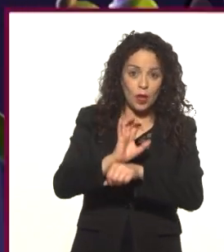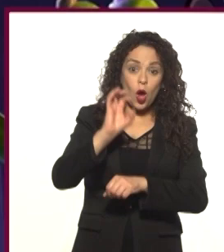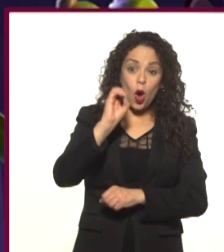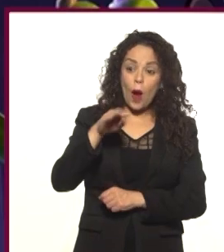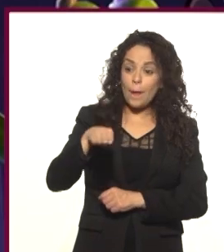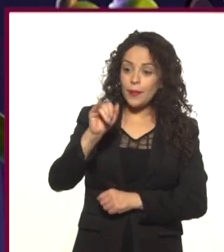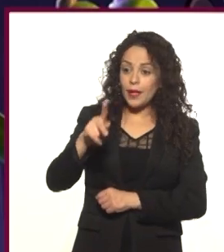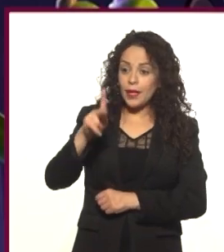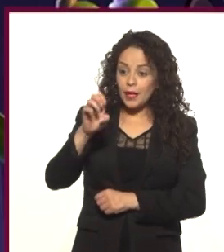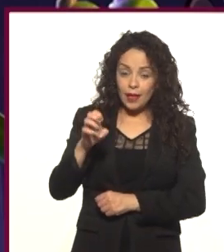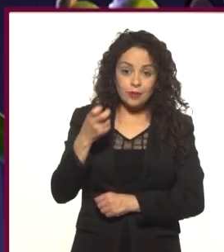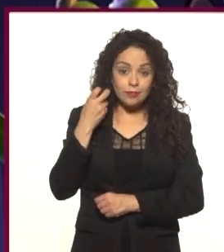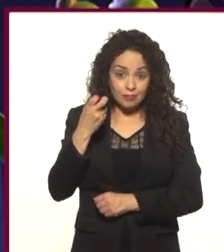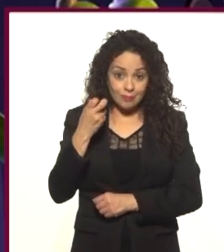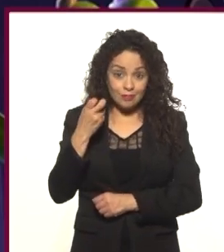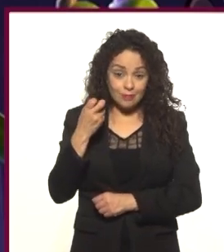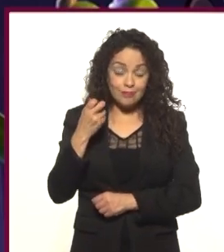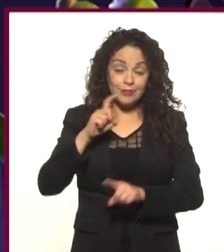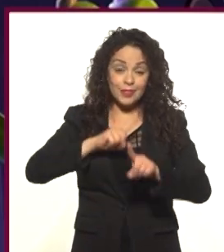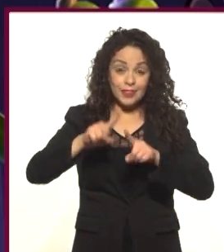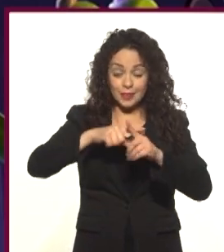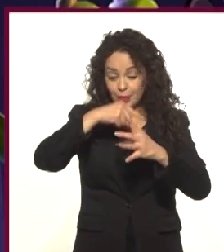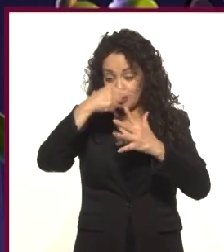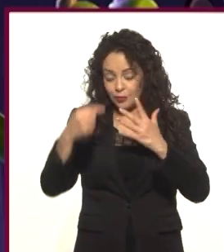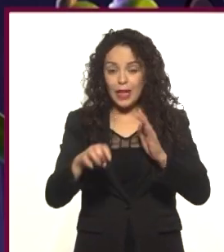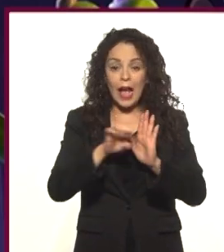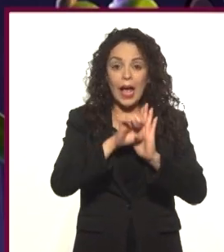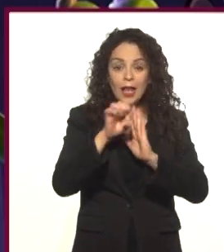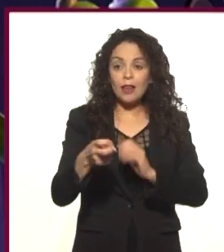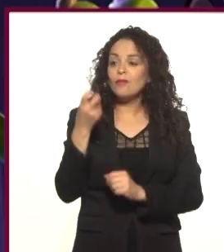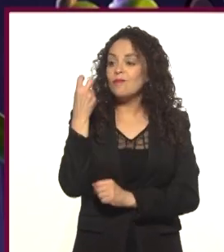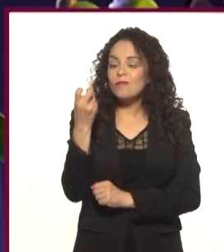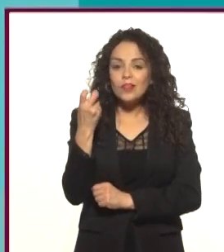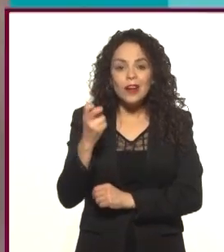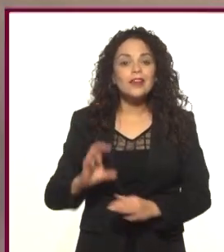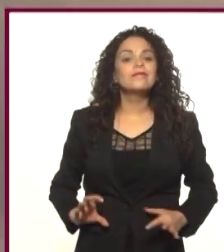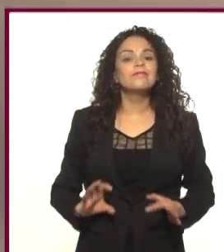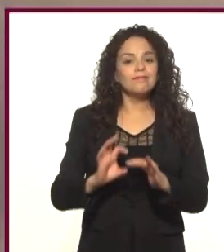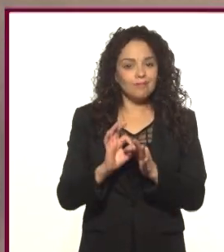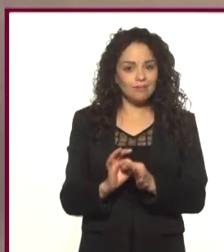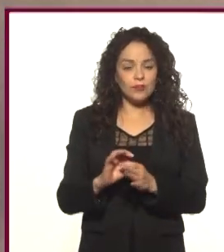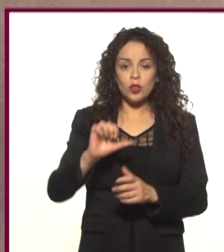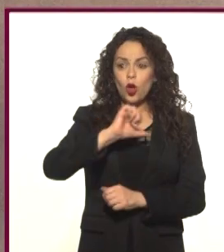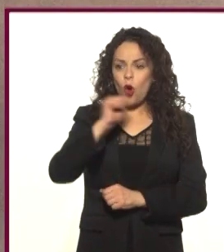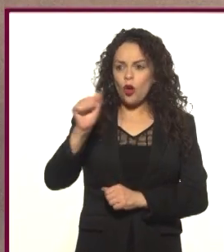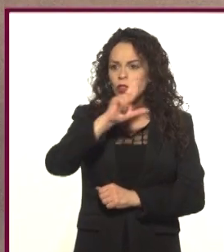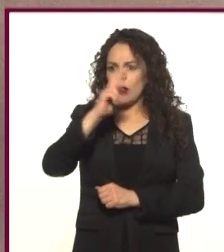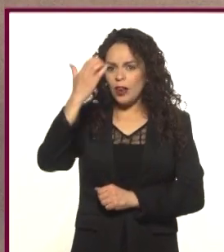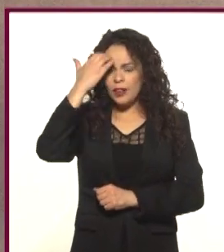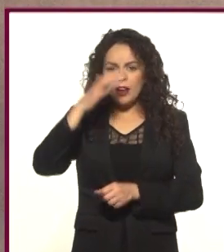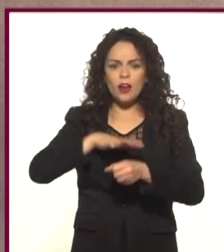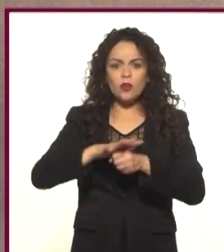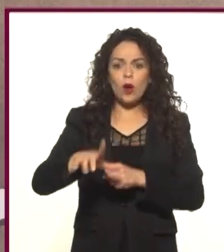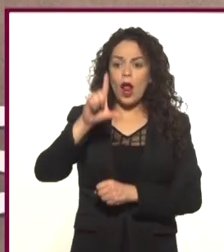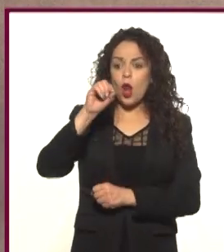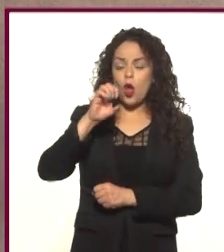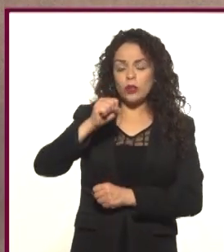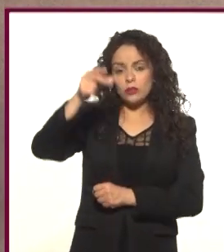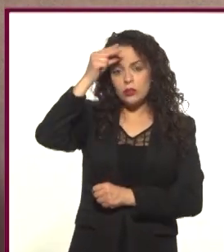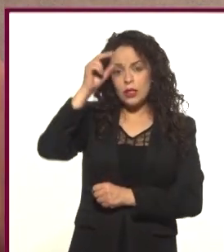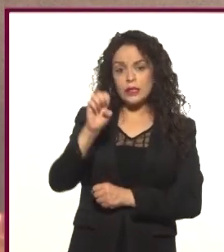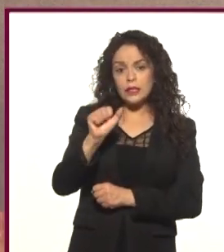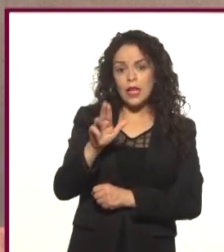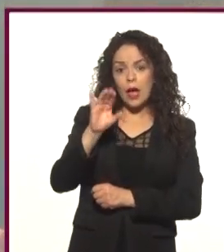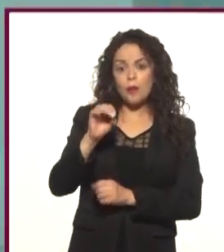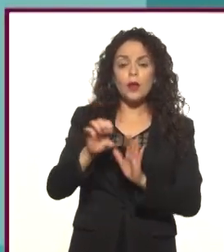Mike Wazowski de Monsters Inc. son grandes ejemplos de este arquetipo. Otro de los más reconocibles es el de los sabios, entre